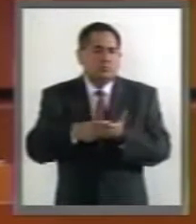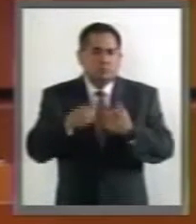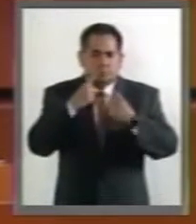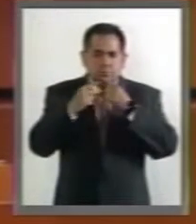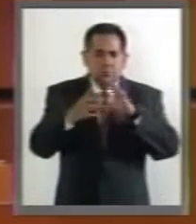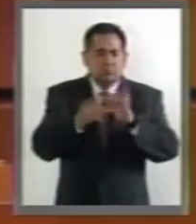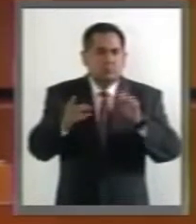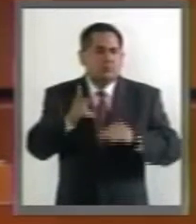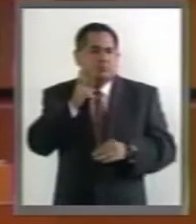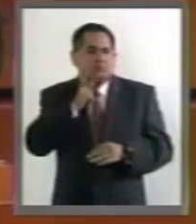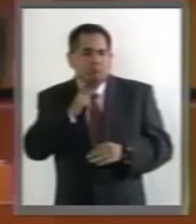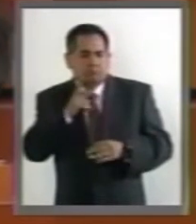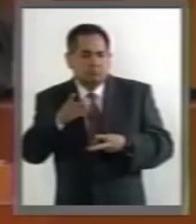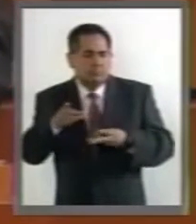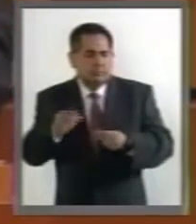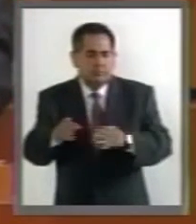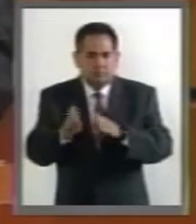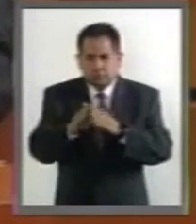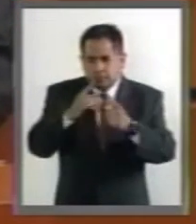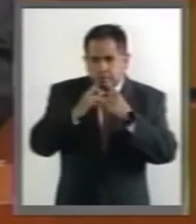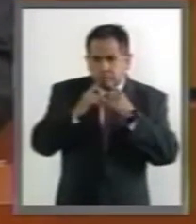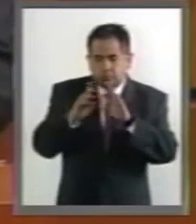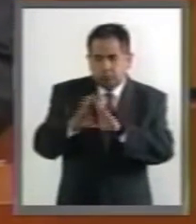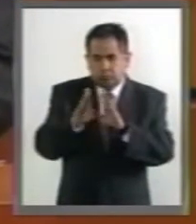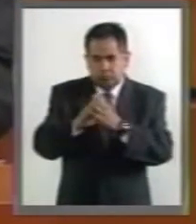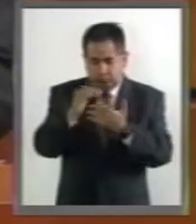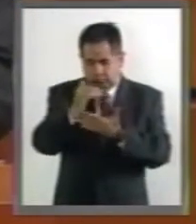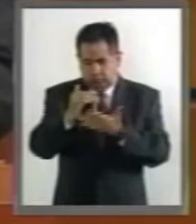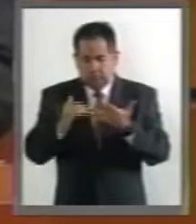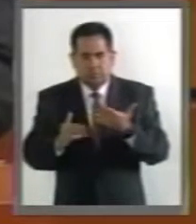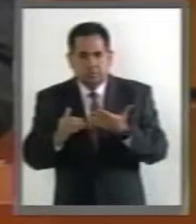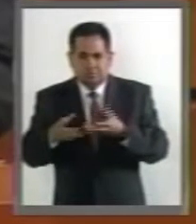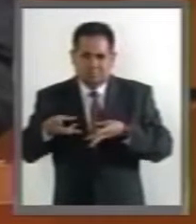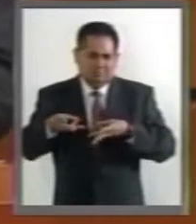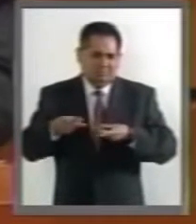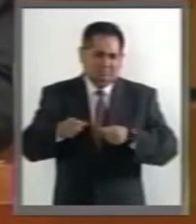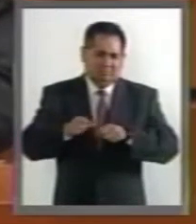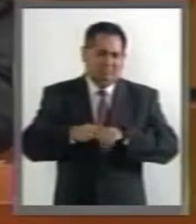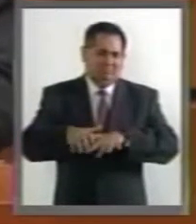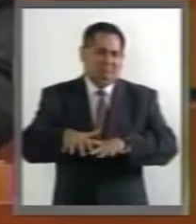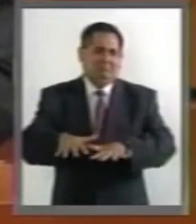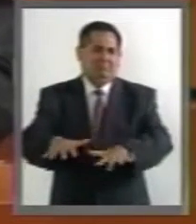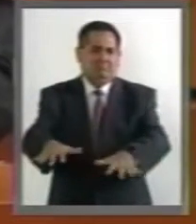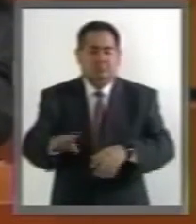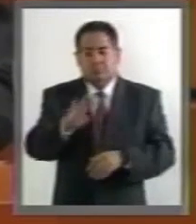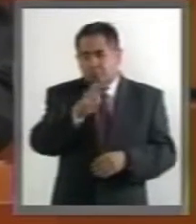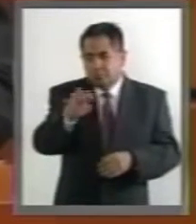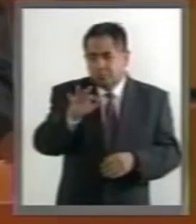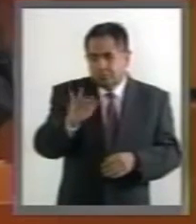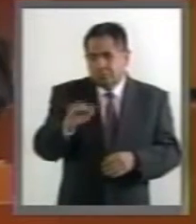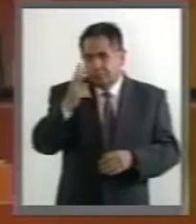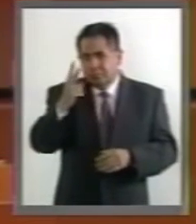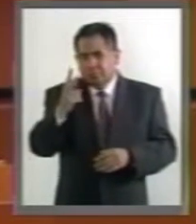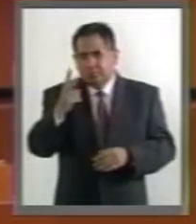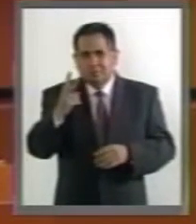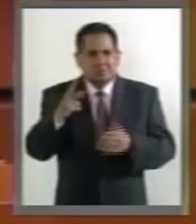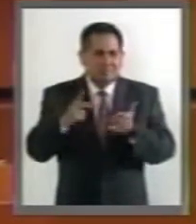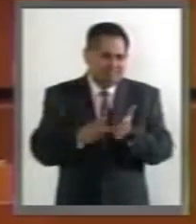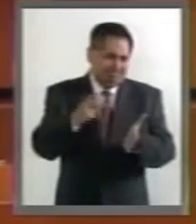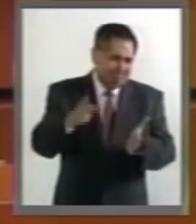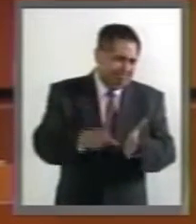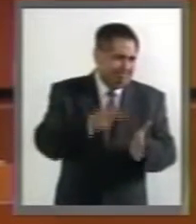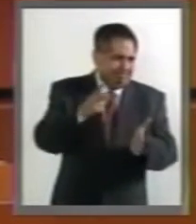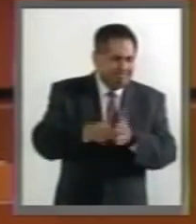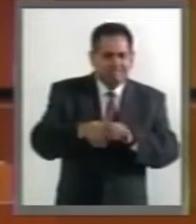de petróleo crudo en virtud de que el volumen derramado en 442 eventos